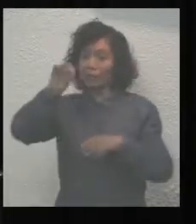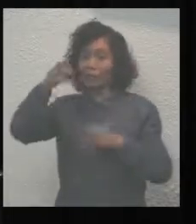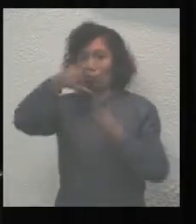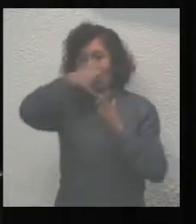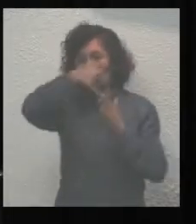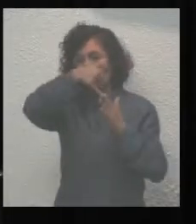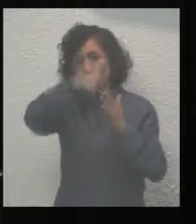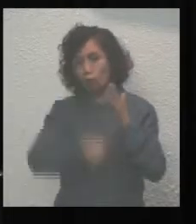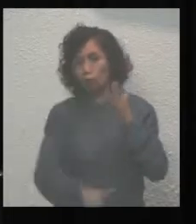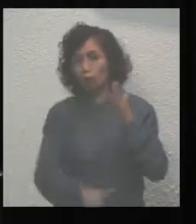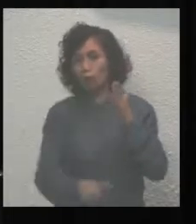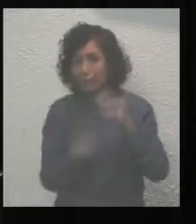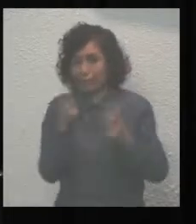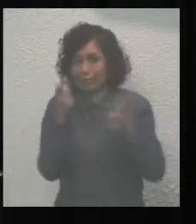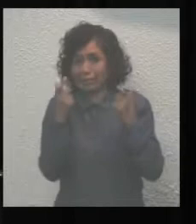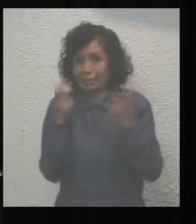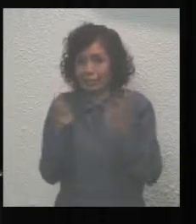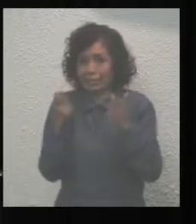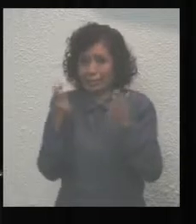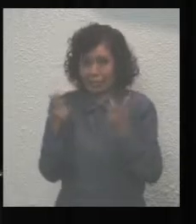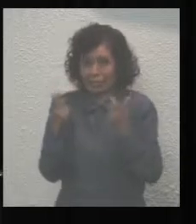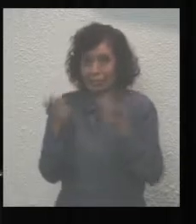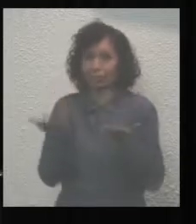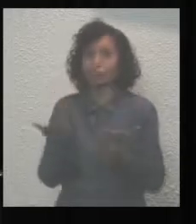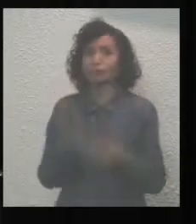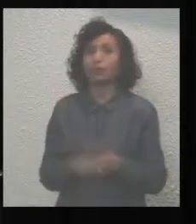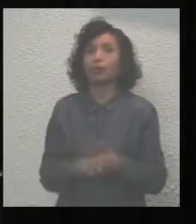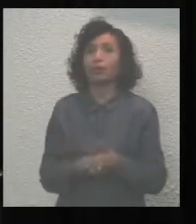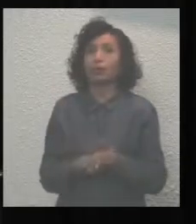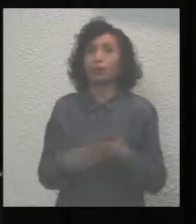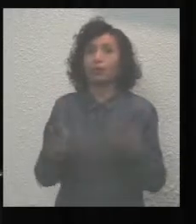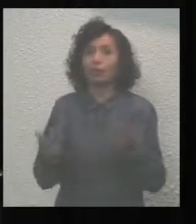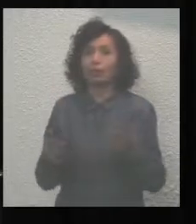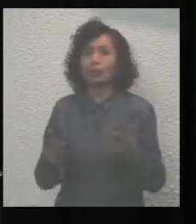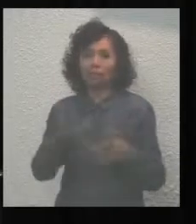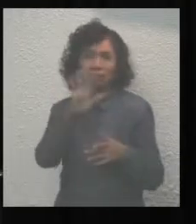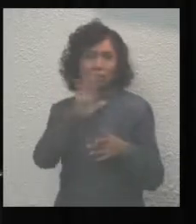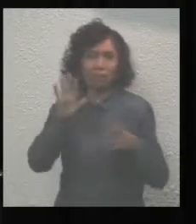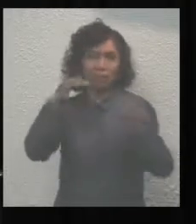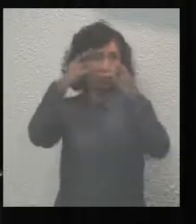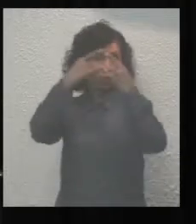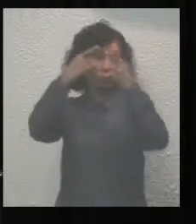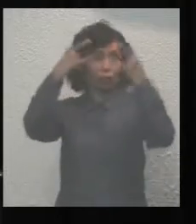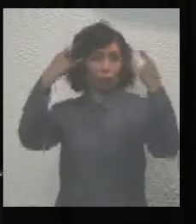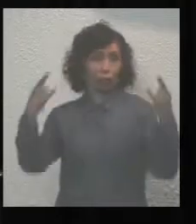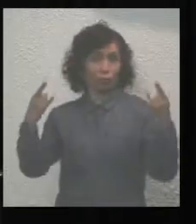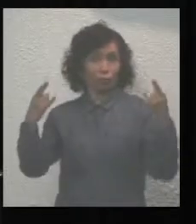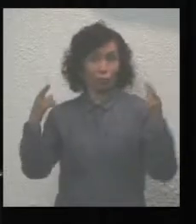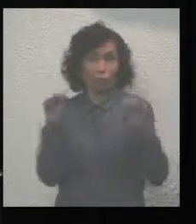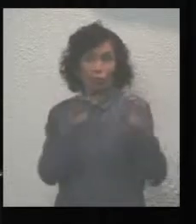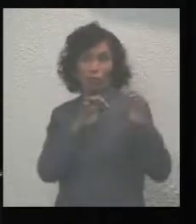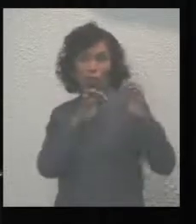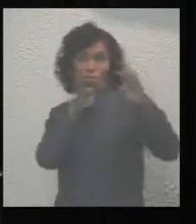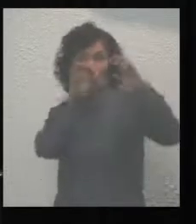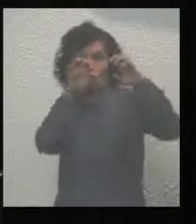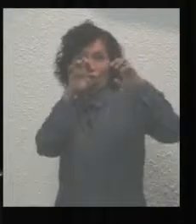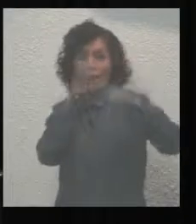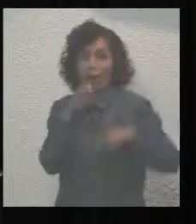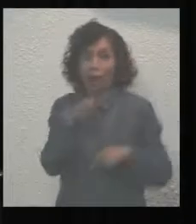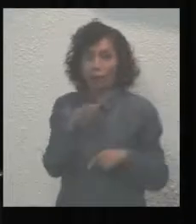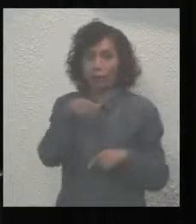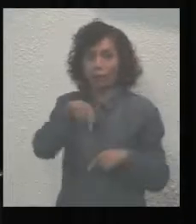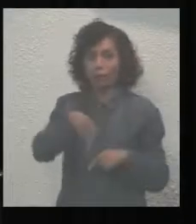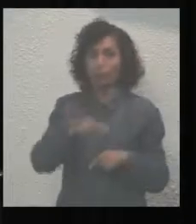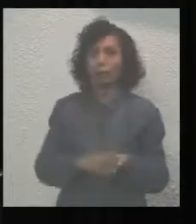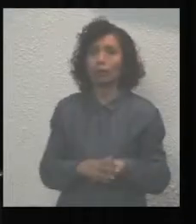estrés financiero de economía de cuates. Como cuento de Horacio Quiroga, nuestros peores monstruos habitan en la casa.